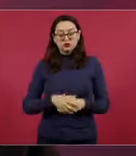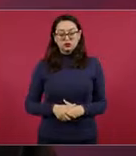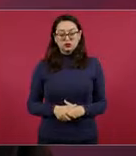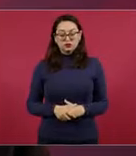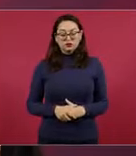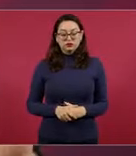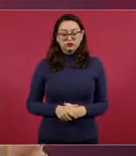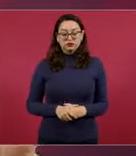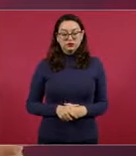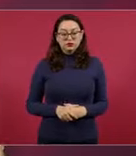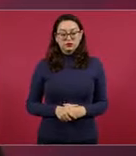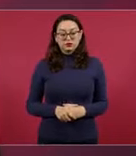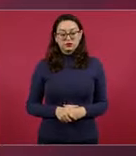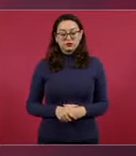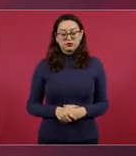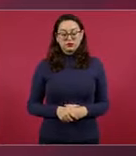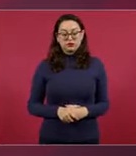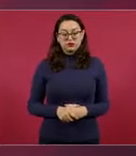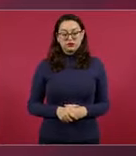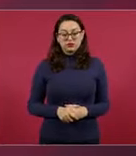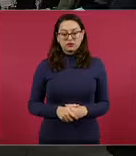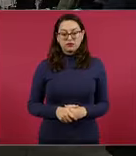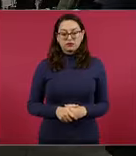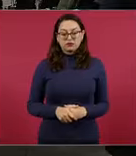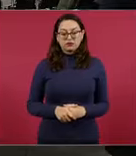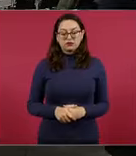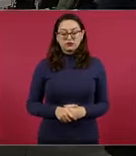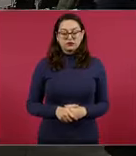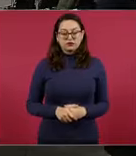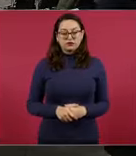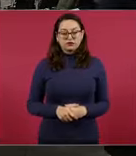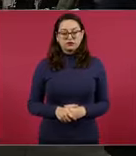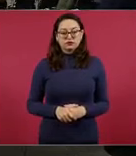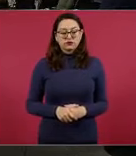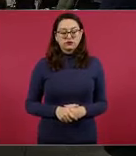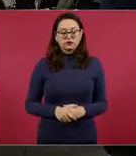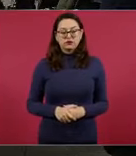Hay una corriente de